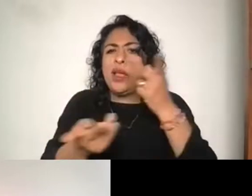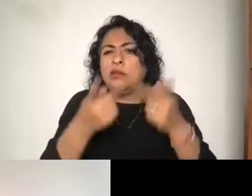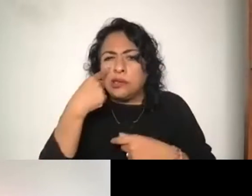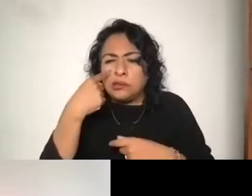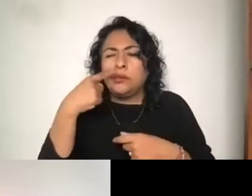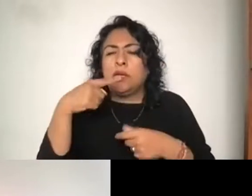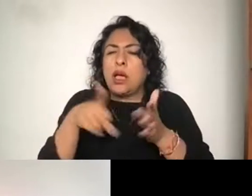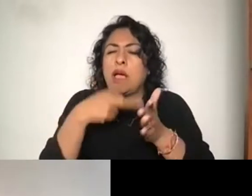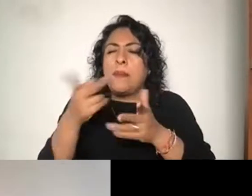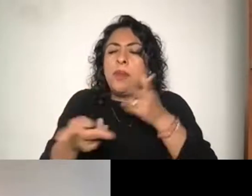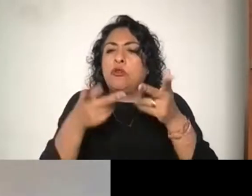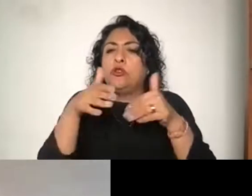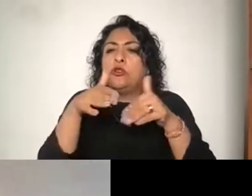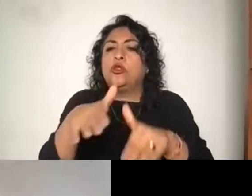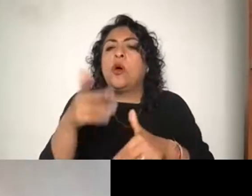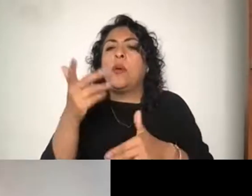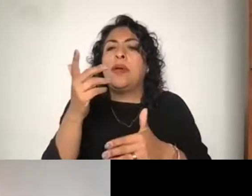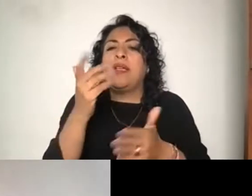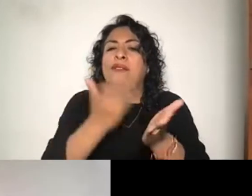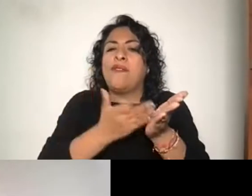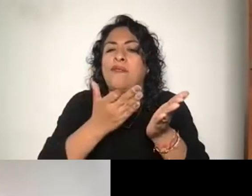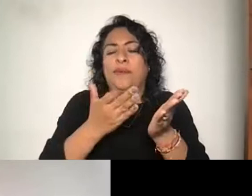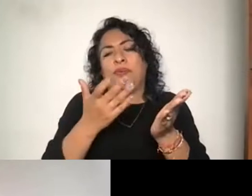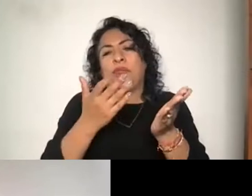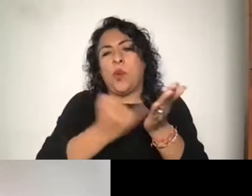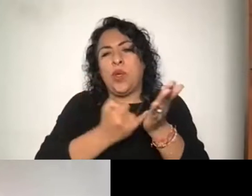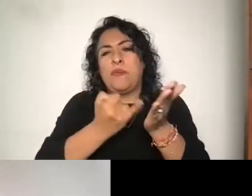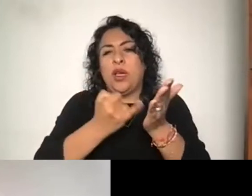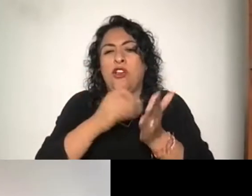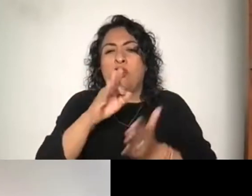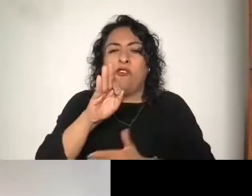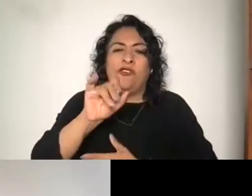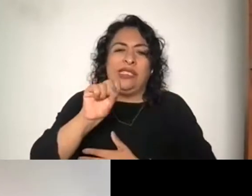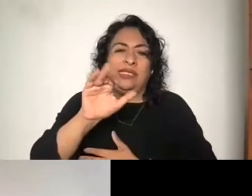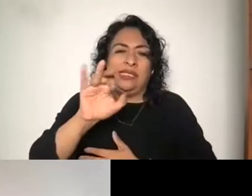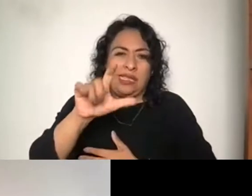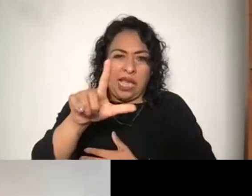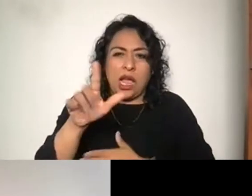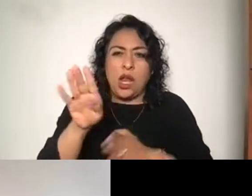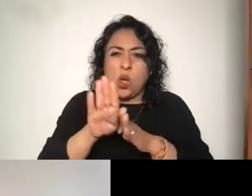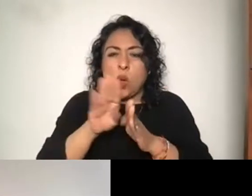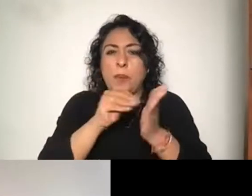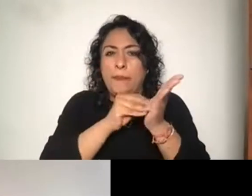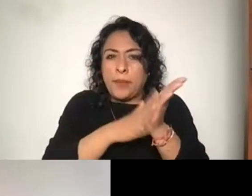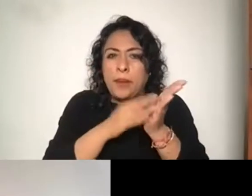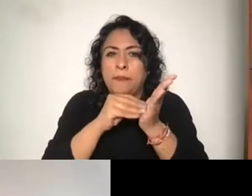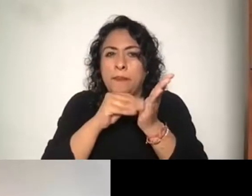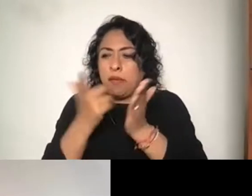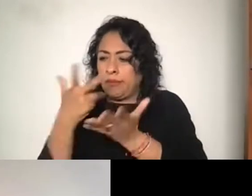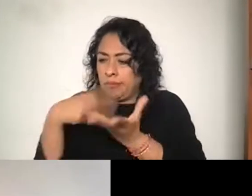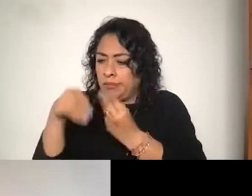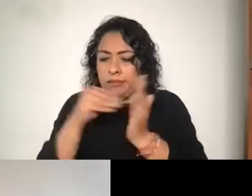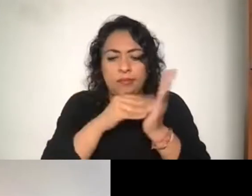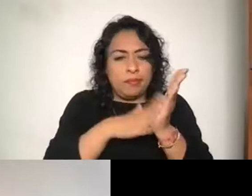sobre lo que tiene que ver con la parte fiscal de cómo se tienen que registrar estos ingresos para que no tengan